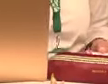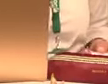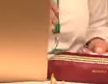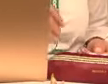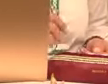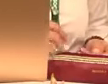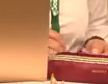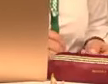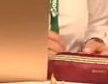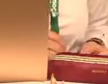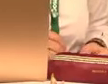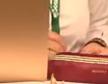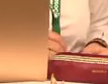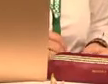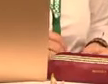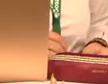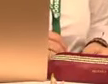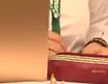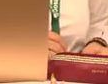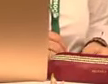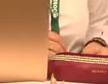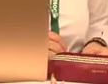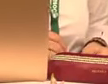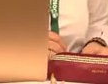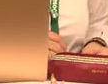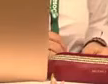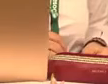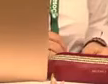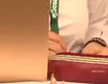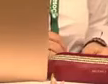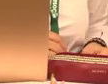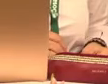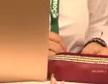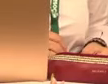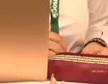19.800 millones y al corte de lo que llevamos del 2023 13.000 millones, para un total de